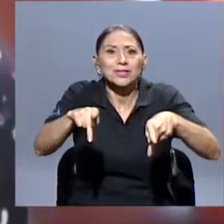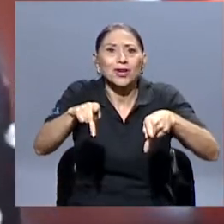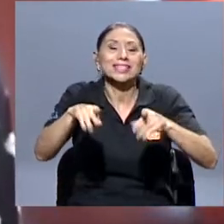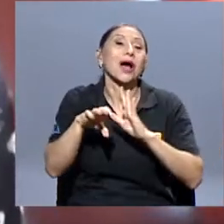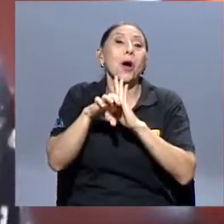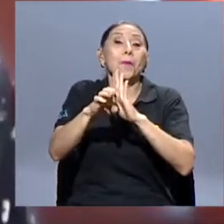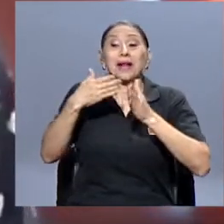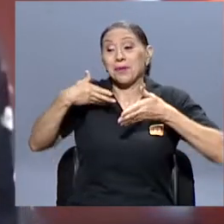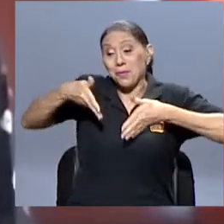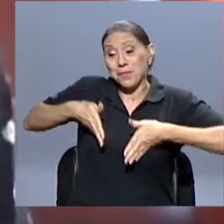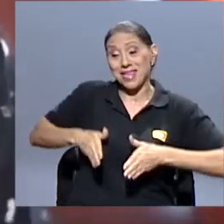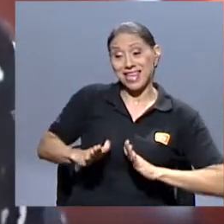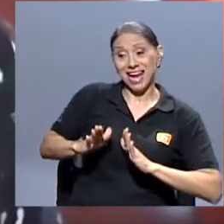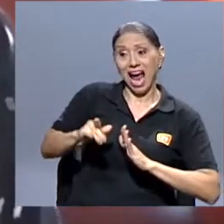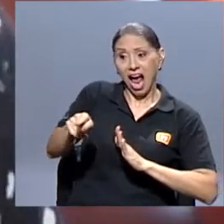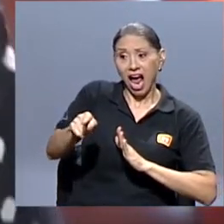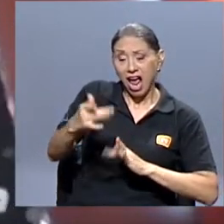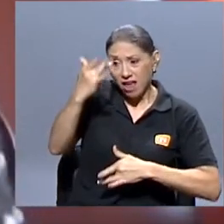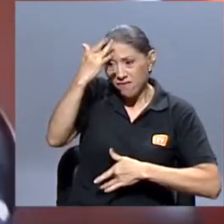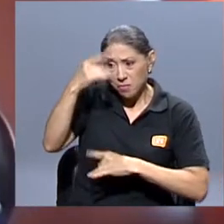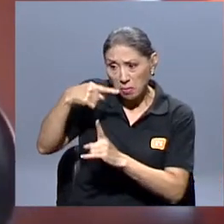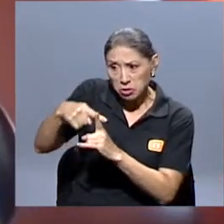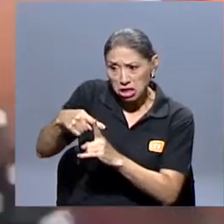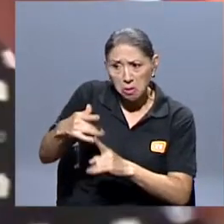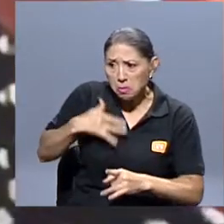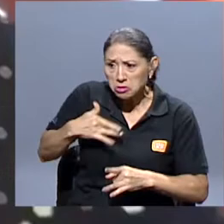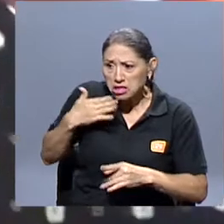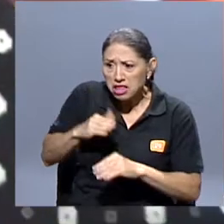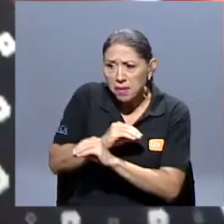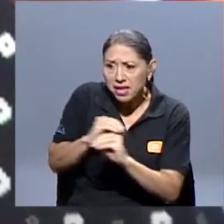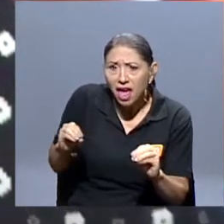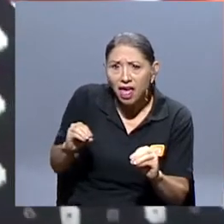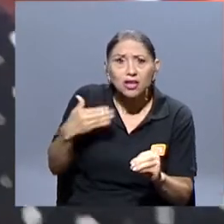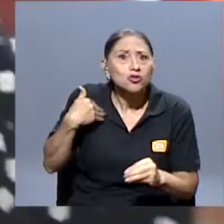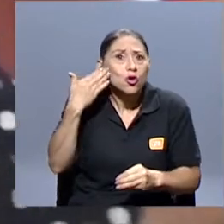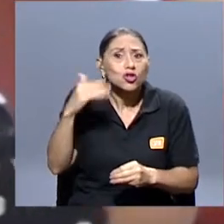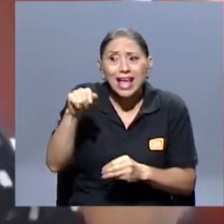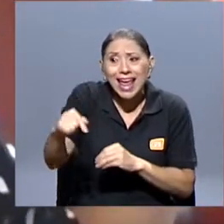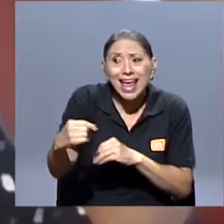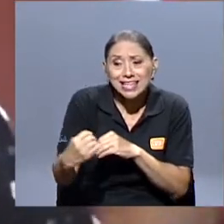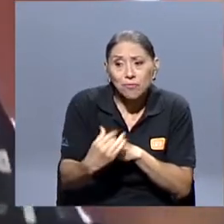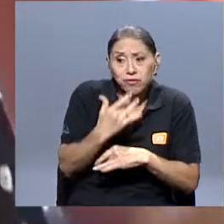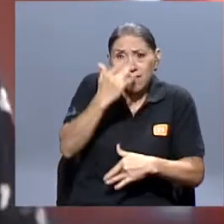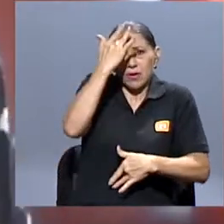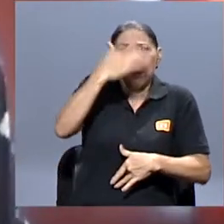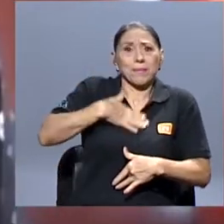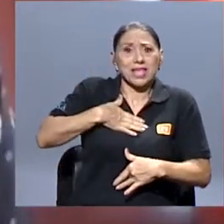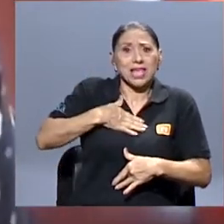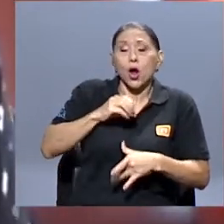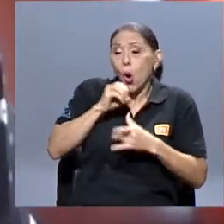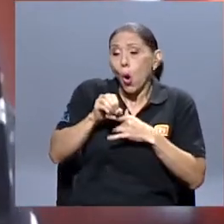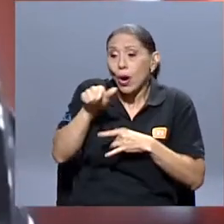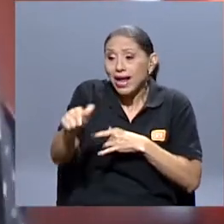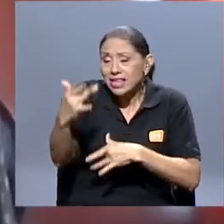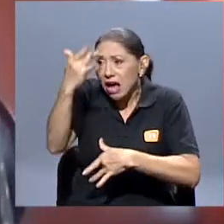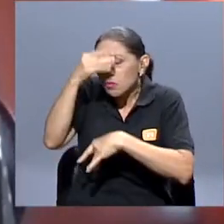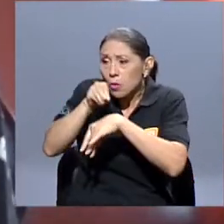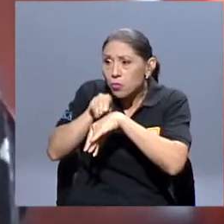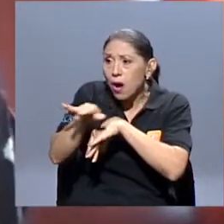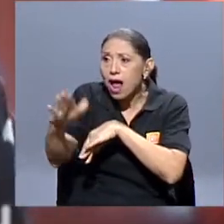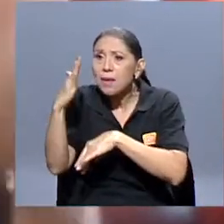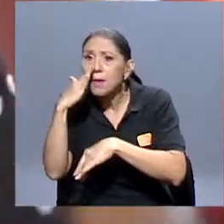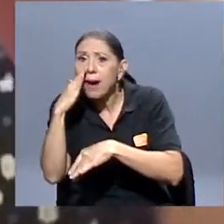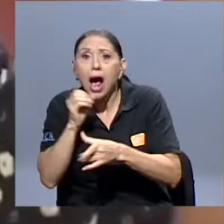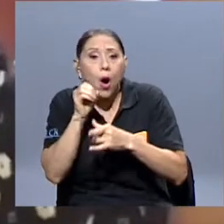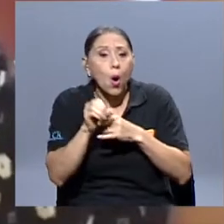también. No sé si ella me lo pasó a mí, yo a ella, o ella a la mamá, o ella se lo pasó a otros compañeros, o se lo pasaron en cualquier otro lado. Es decir, hay una